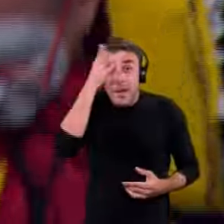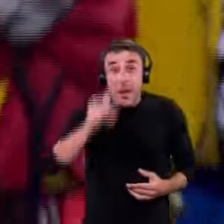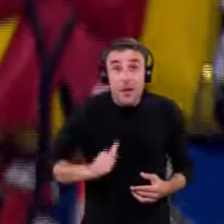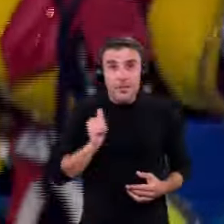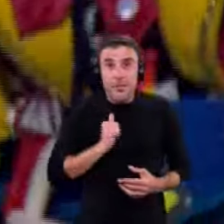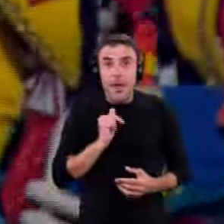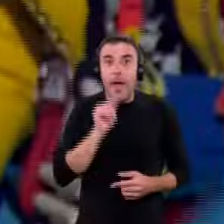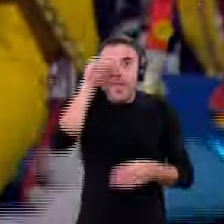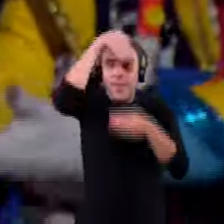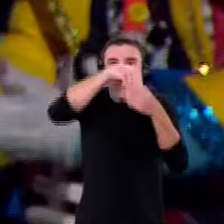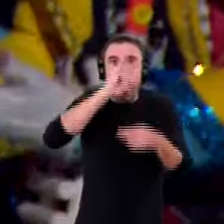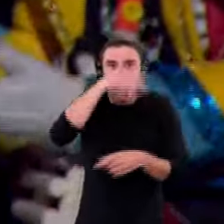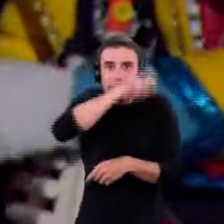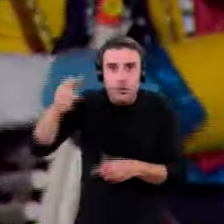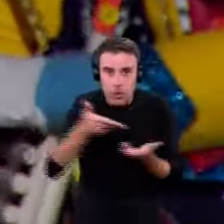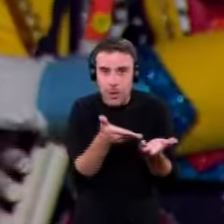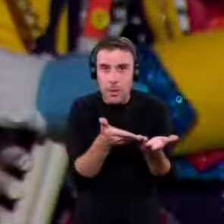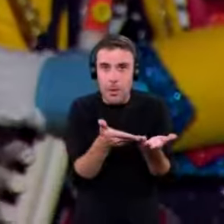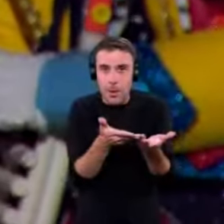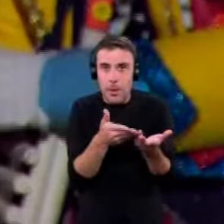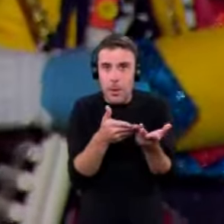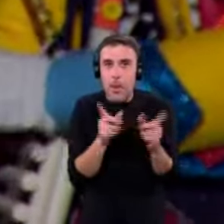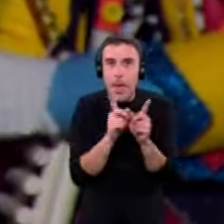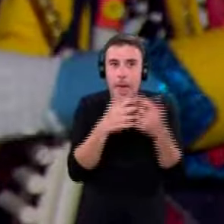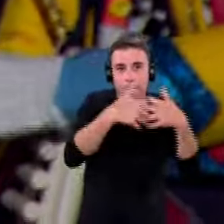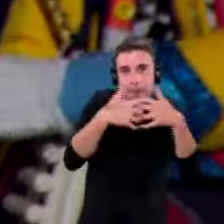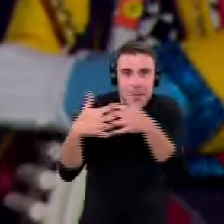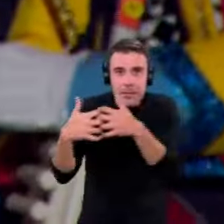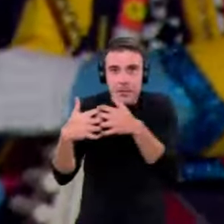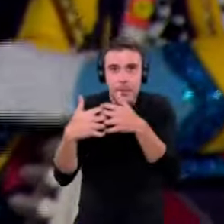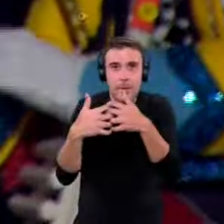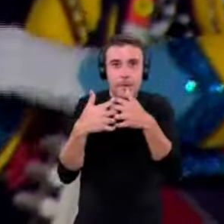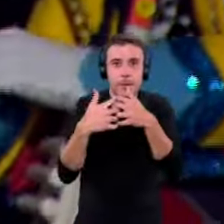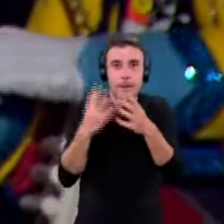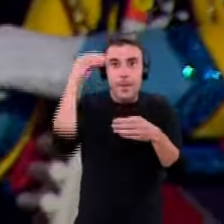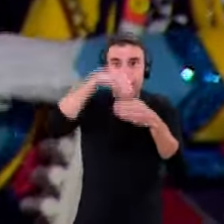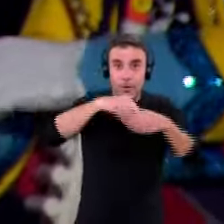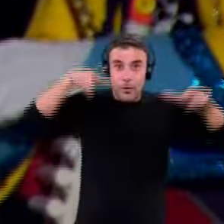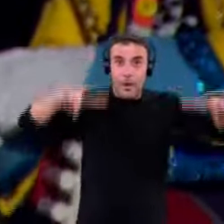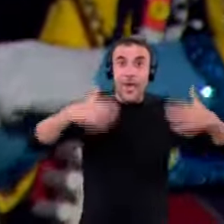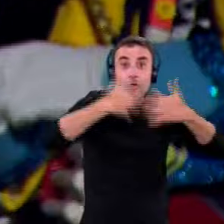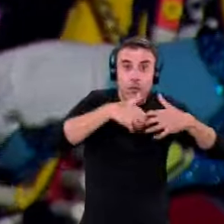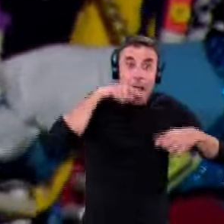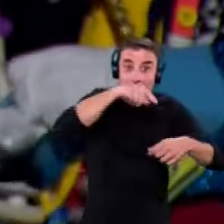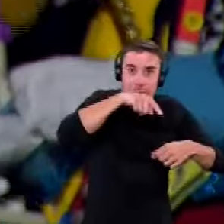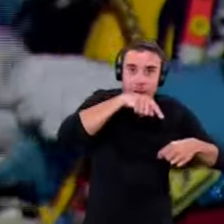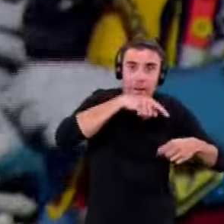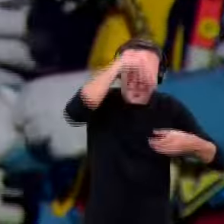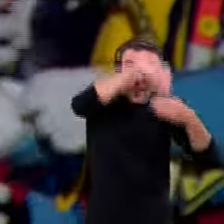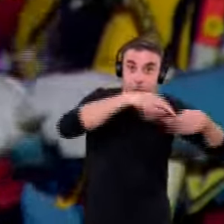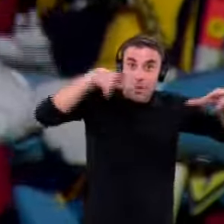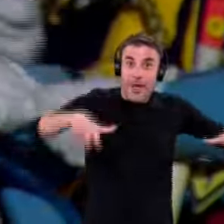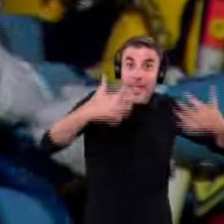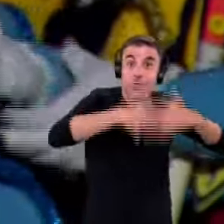gente detrás de ella, personas. Hay aparatitos, están metidos en un polígono, que ahora le diremos. Ahí metidito en un